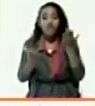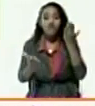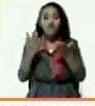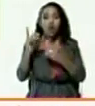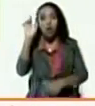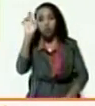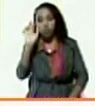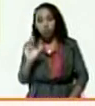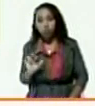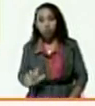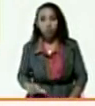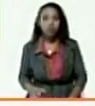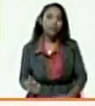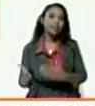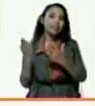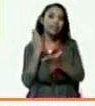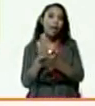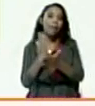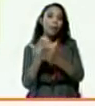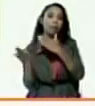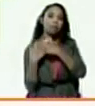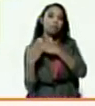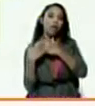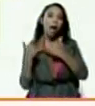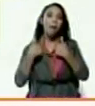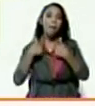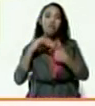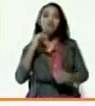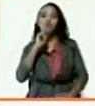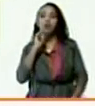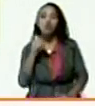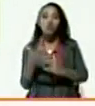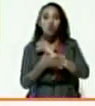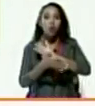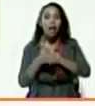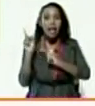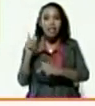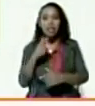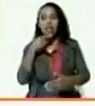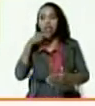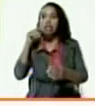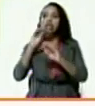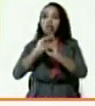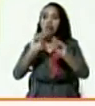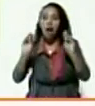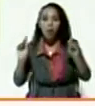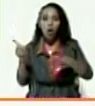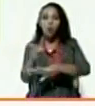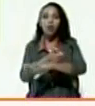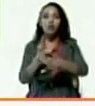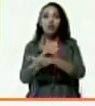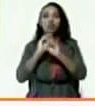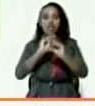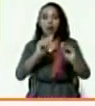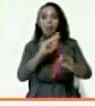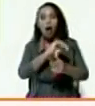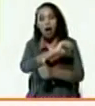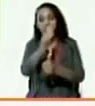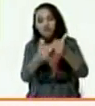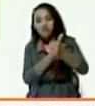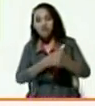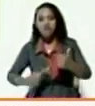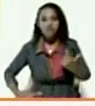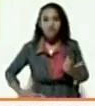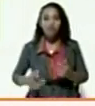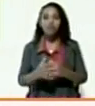información diaria y en base a esa información diaria llamo a gobernadores, llamo a vicepresidentes,